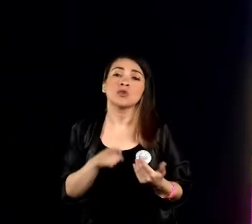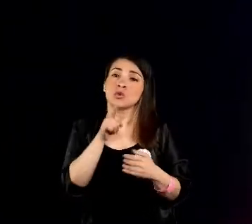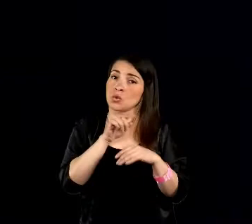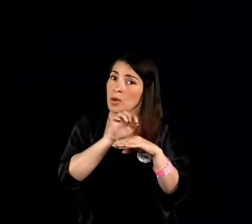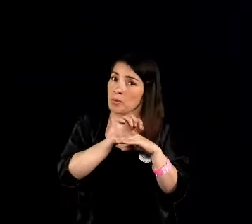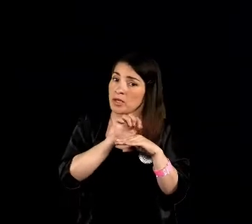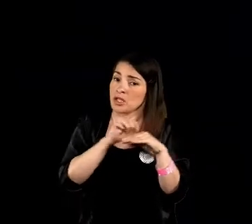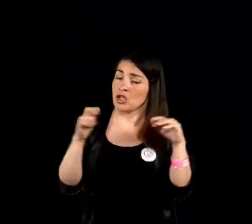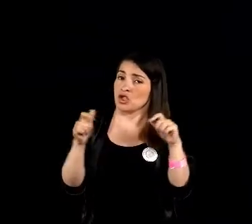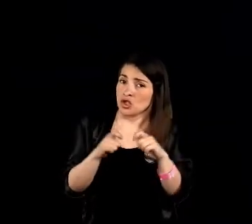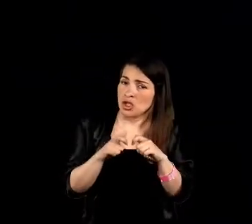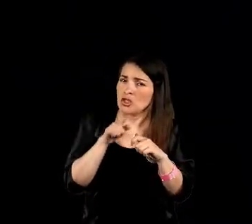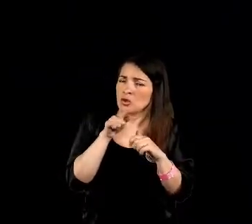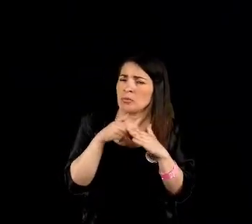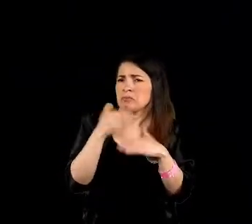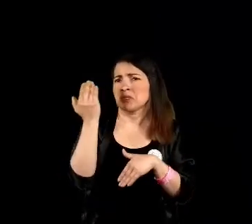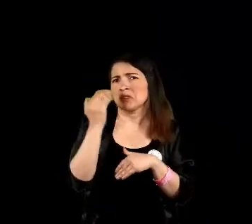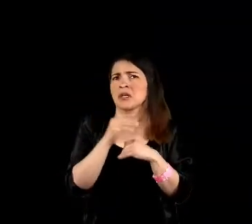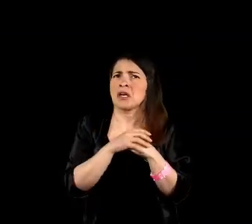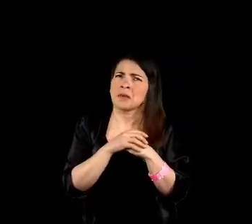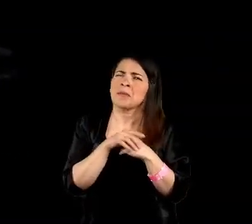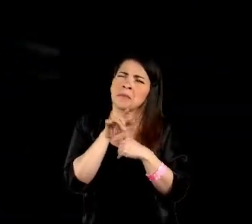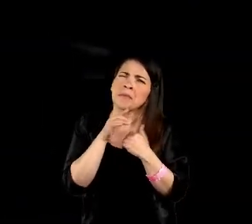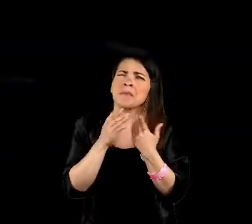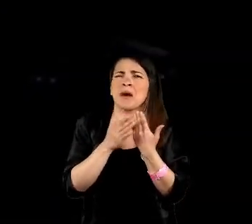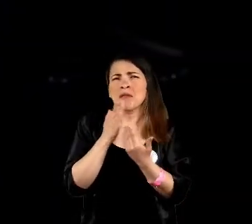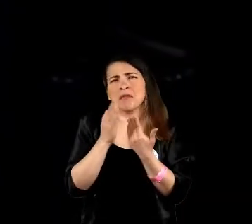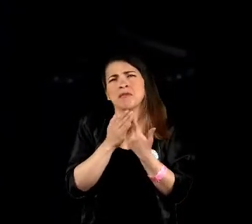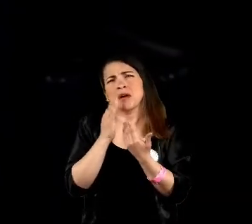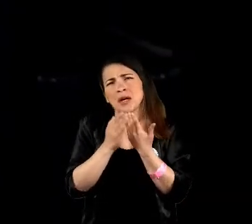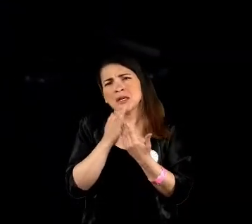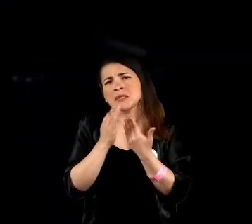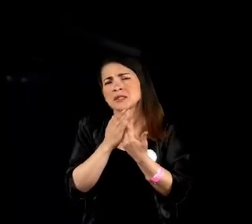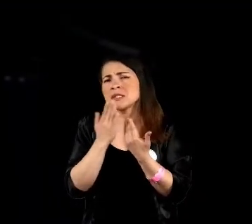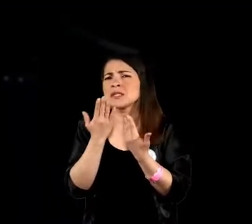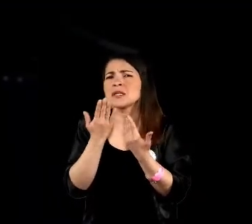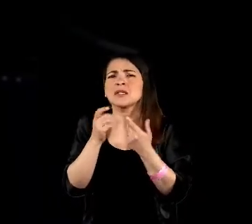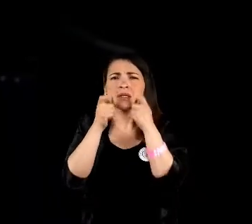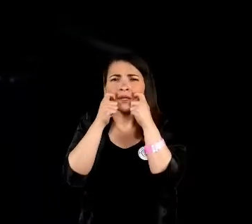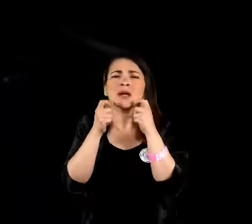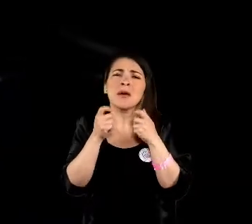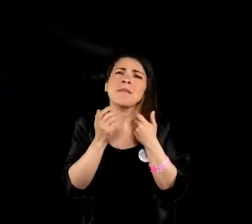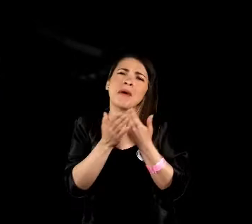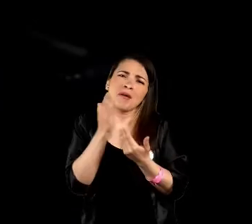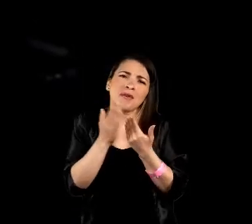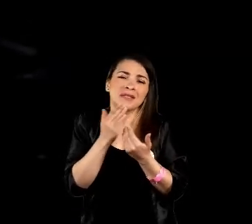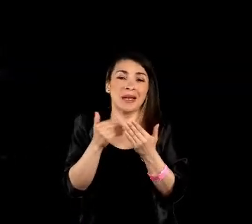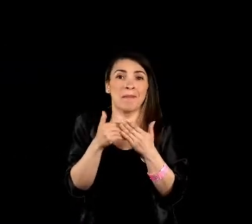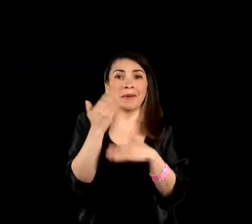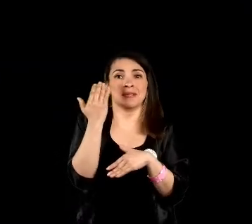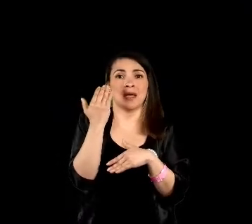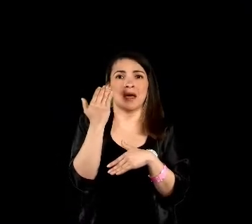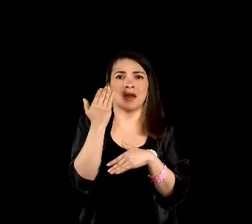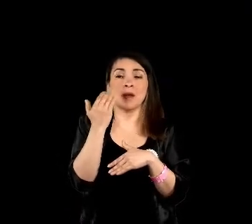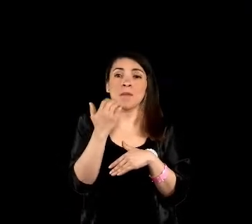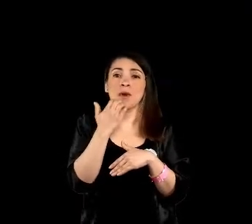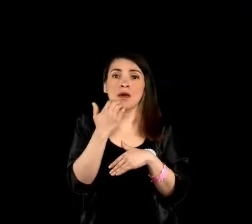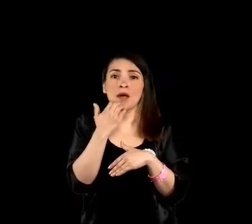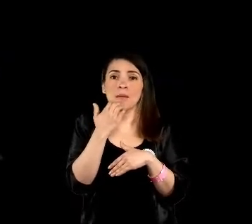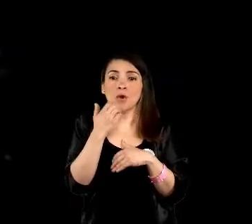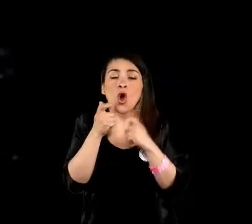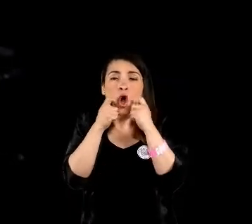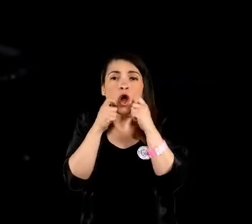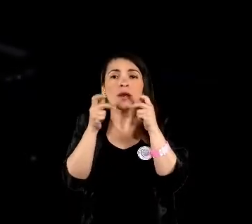comenzas principalmente es más fácil introducir recursos humanos que ir a tercerizar sin